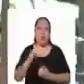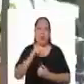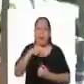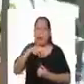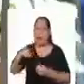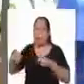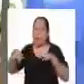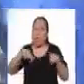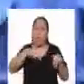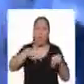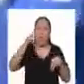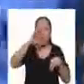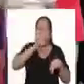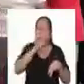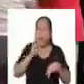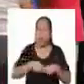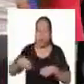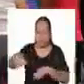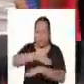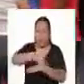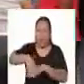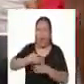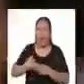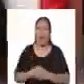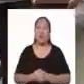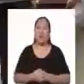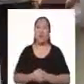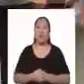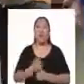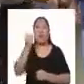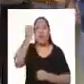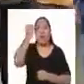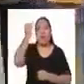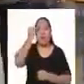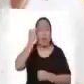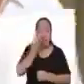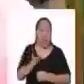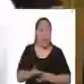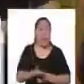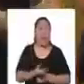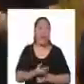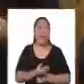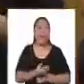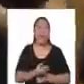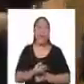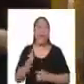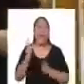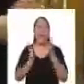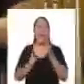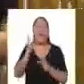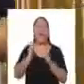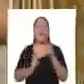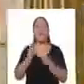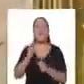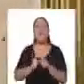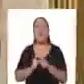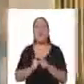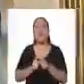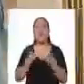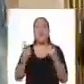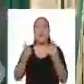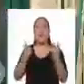Existe la idea generalizada de que los ambulantes son un problema en la